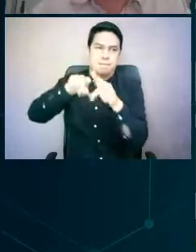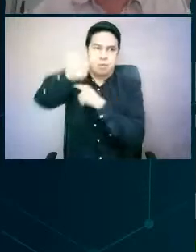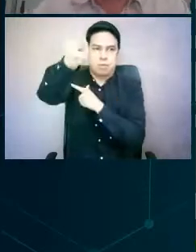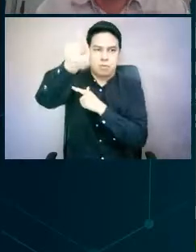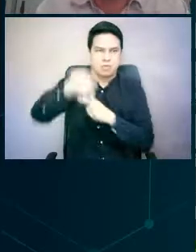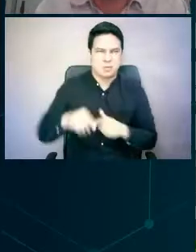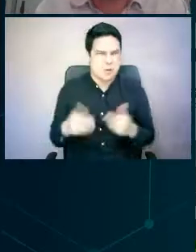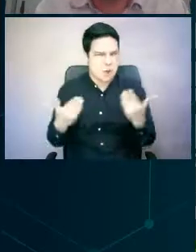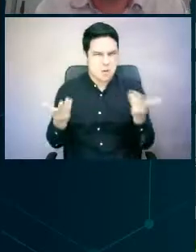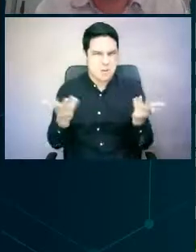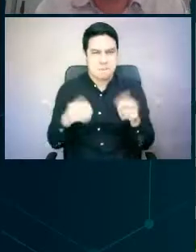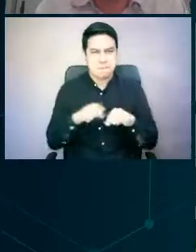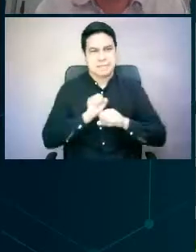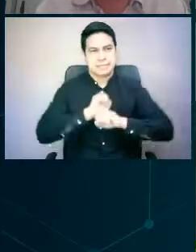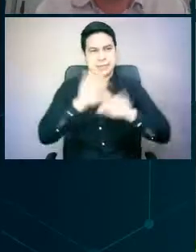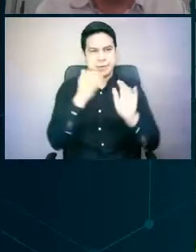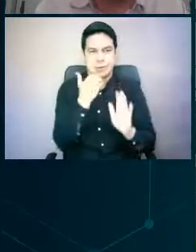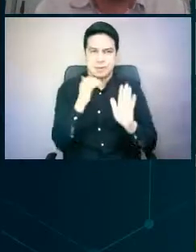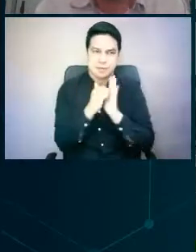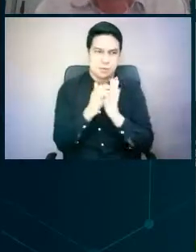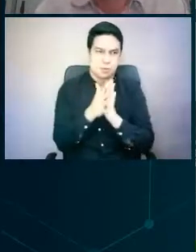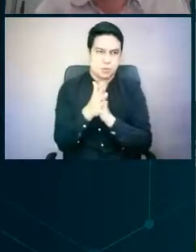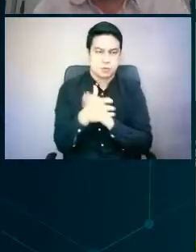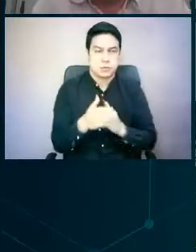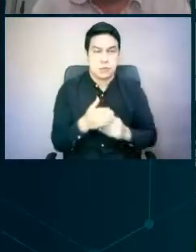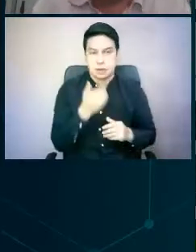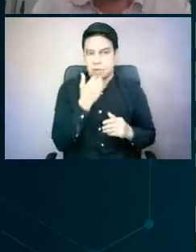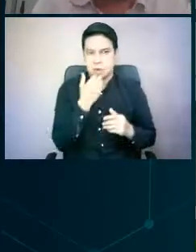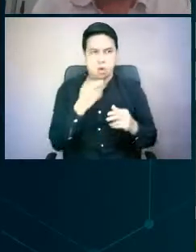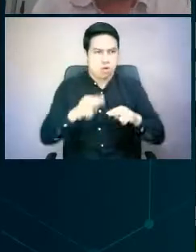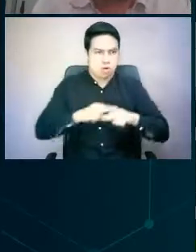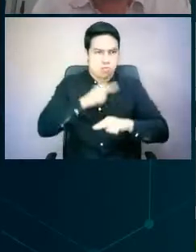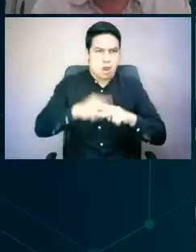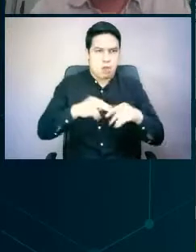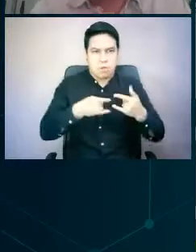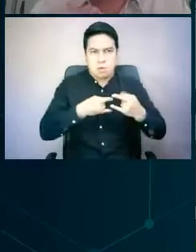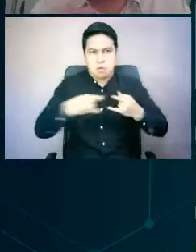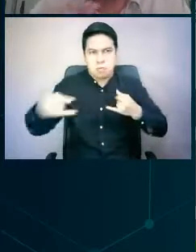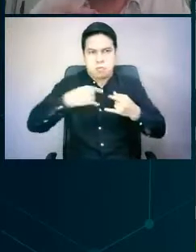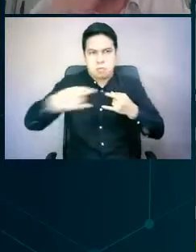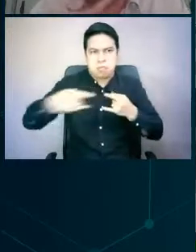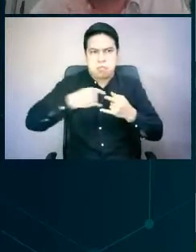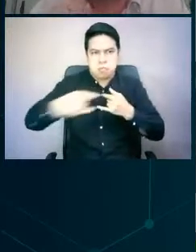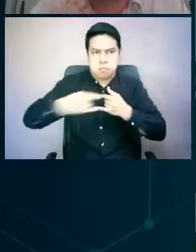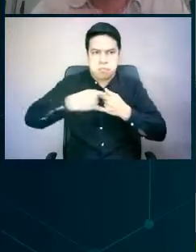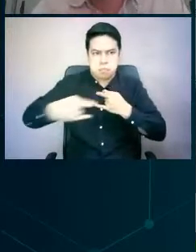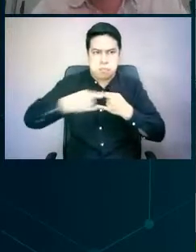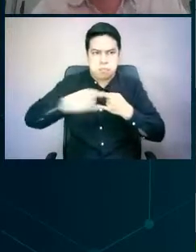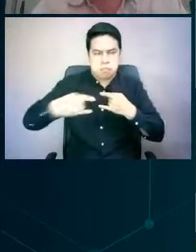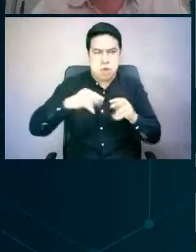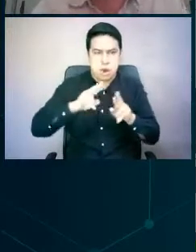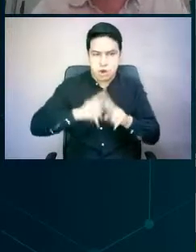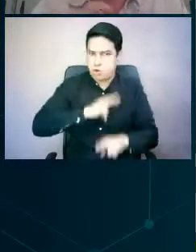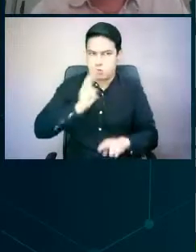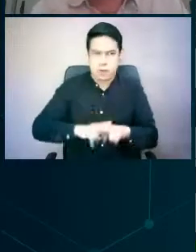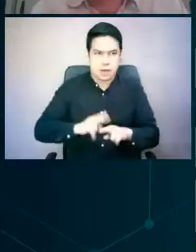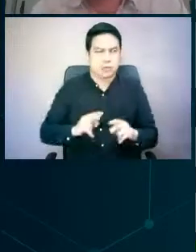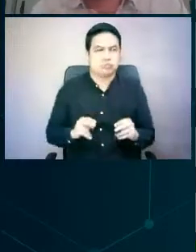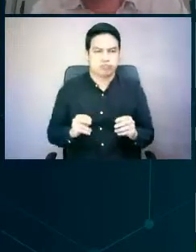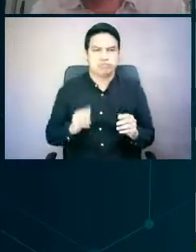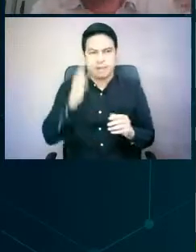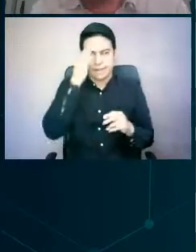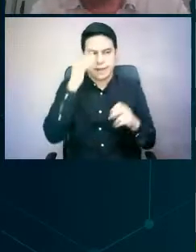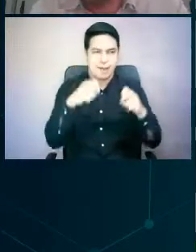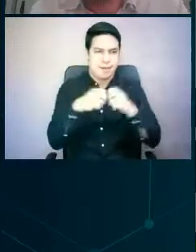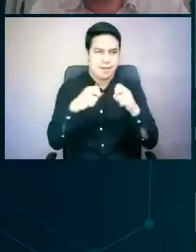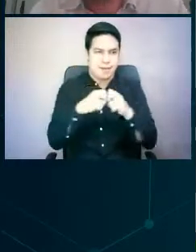¿cierto? Entonces, bajo una condición de estado estable, habíamos comentado que la corriente diferencial va a ser exactamente igual a cero. O sea, es